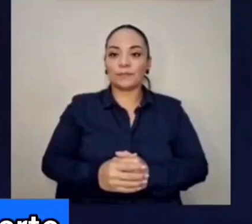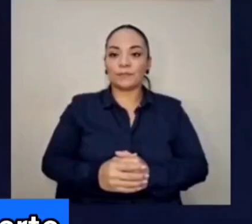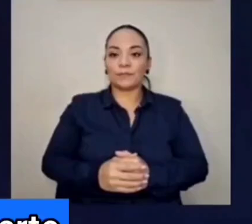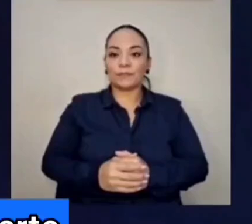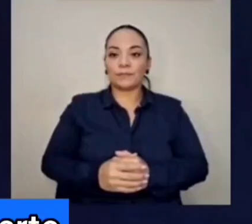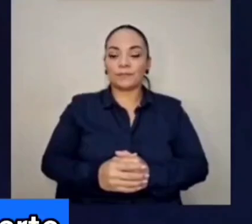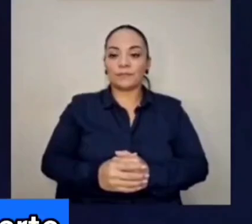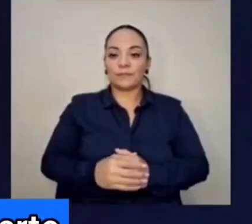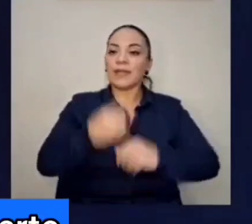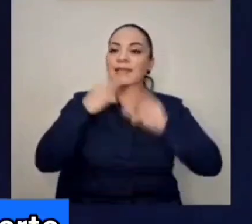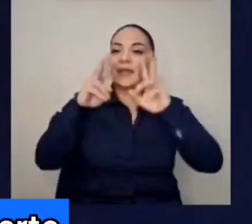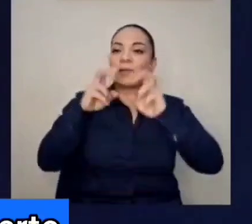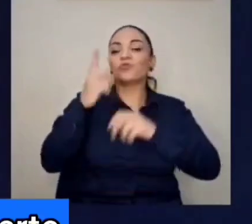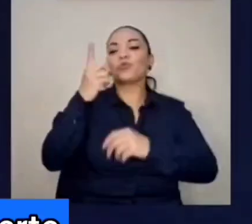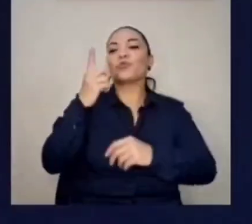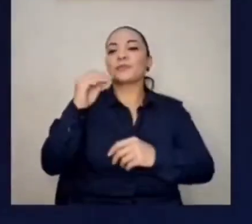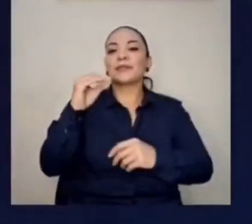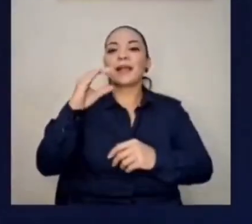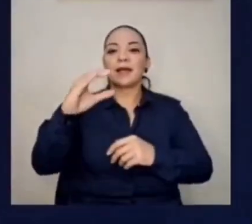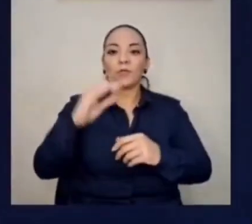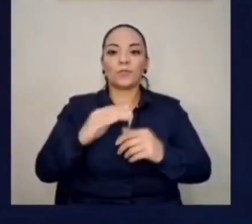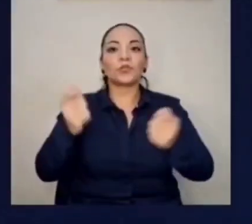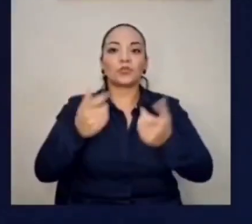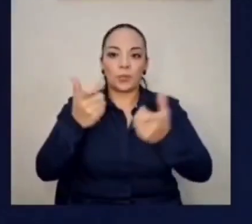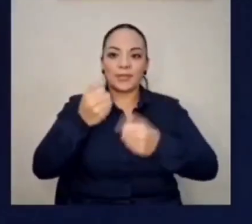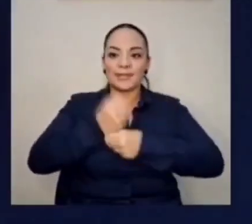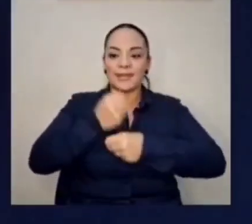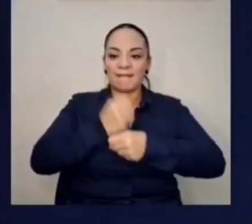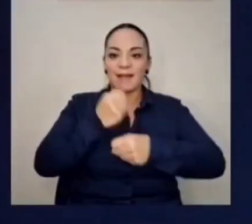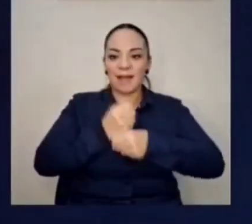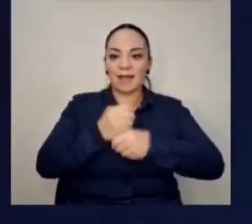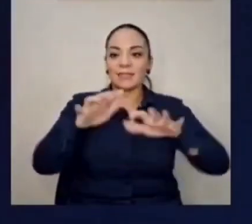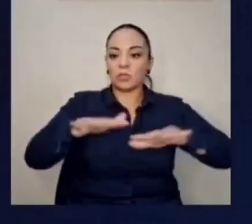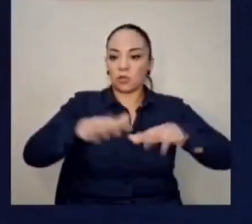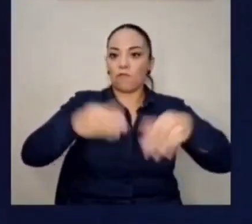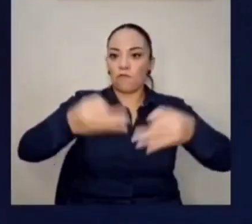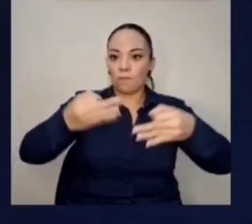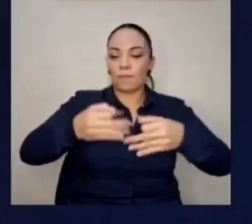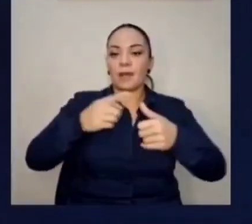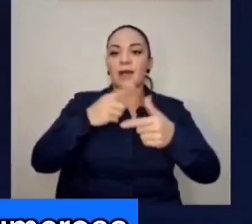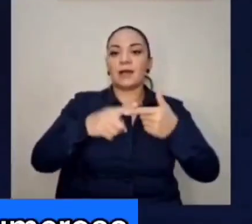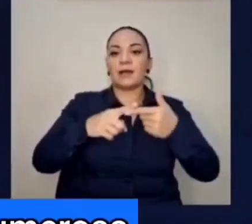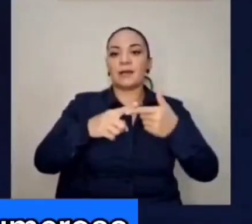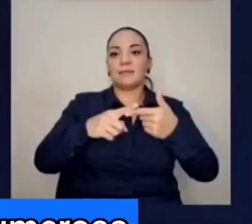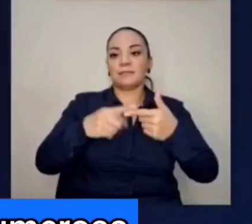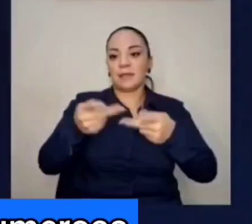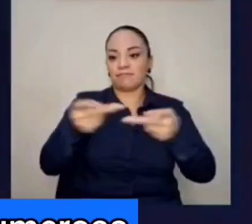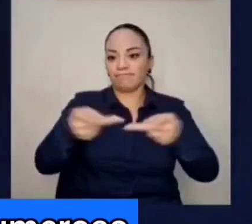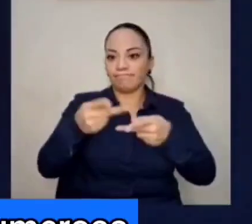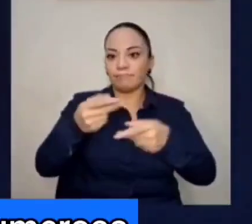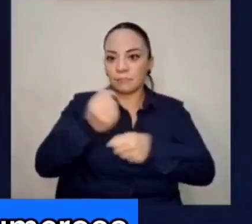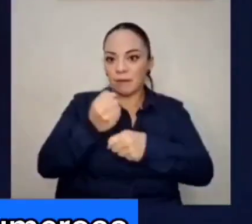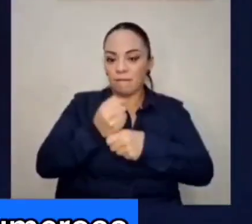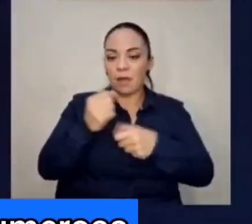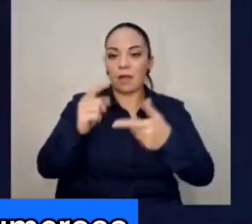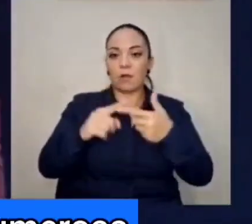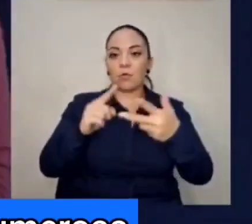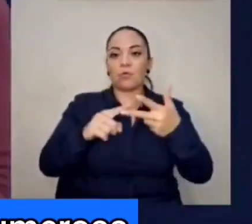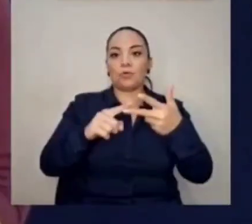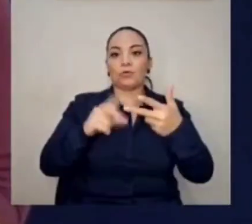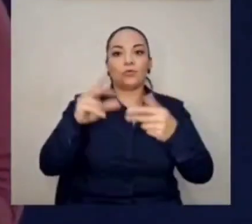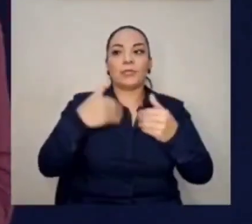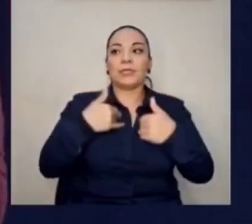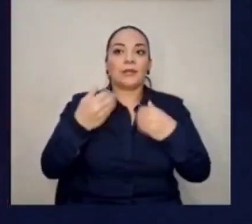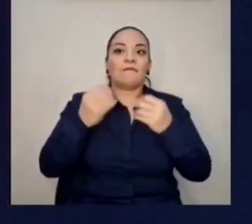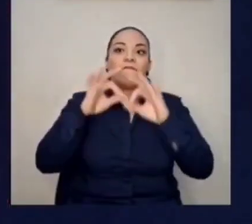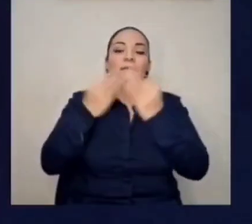que hay un salario, con la suerte de trabajar en el sector formal, con la suerte de tener un empleo, con la suerte de que no tener una familia numerosa